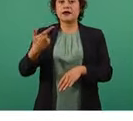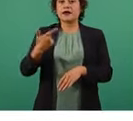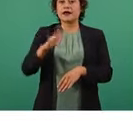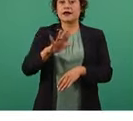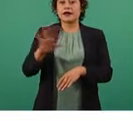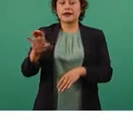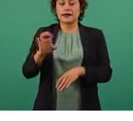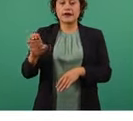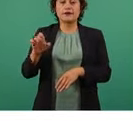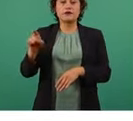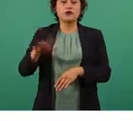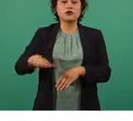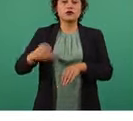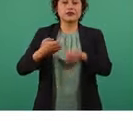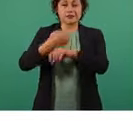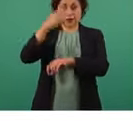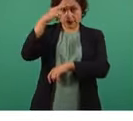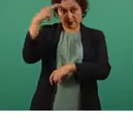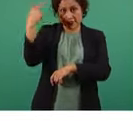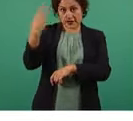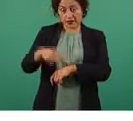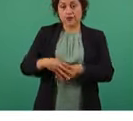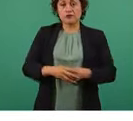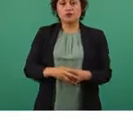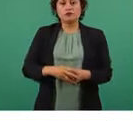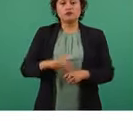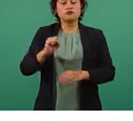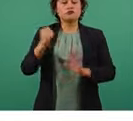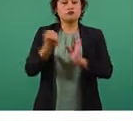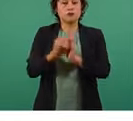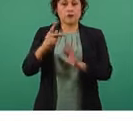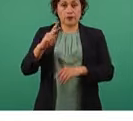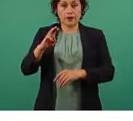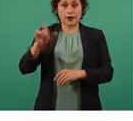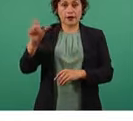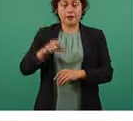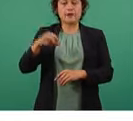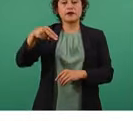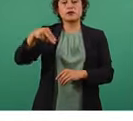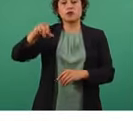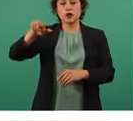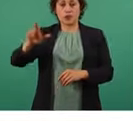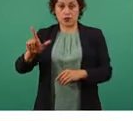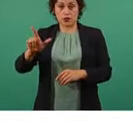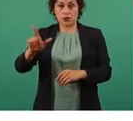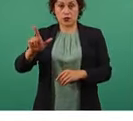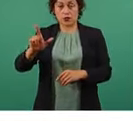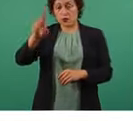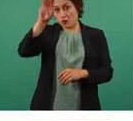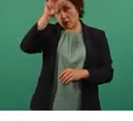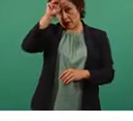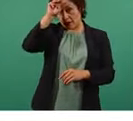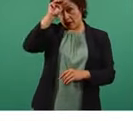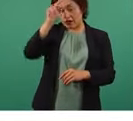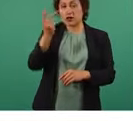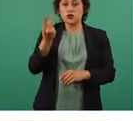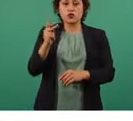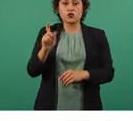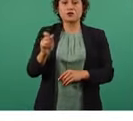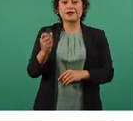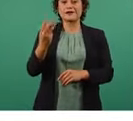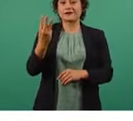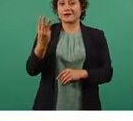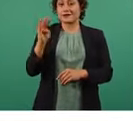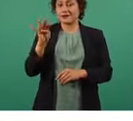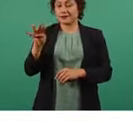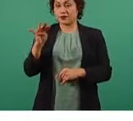G500 en Huixquilucan, Estado de México, y por la franquicia Pemex en Monterrey, Nuevo León, ambas en 23 pesos con